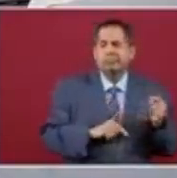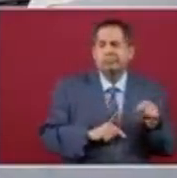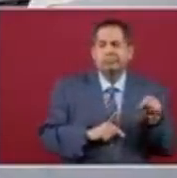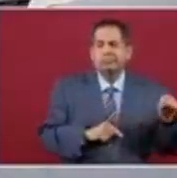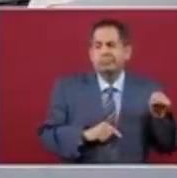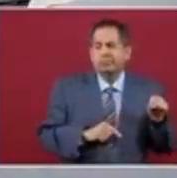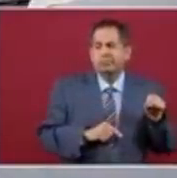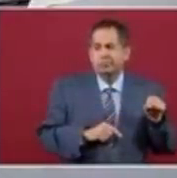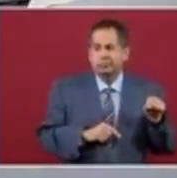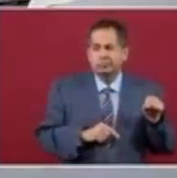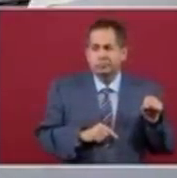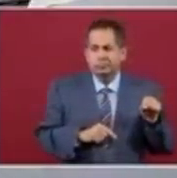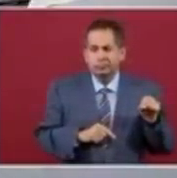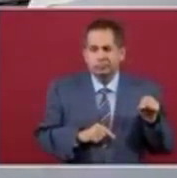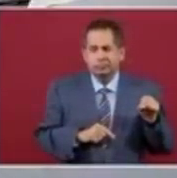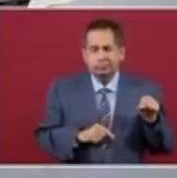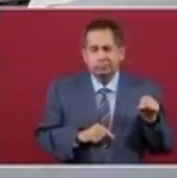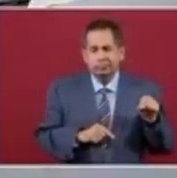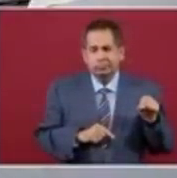que